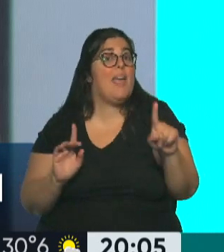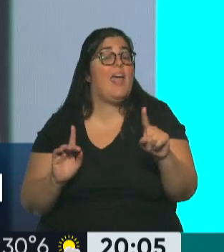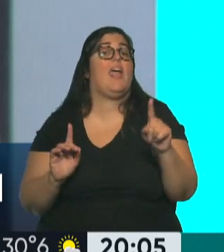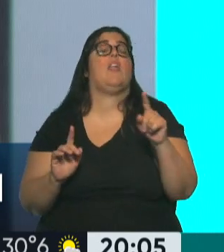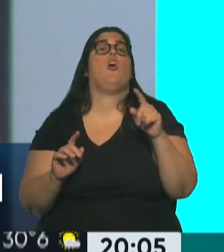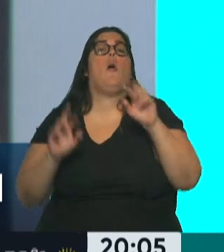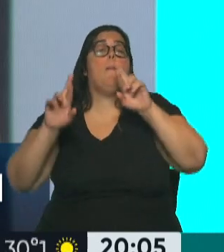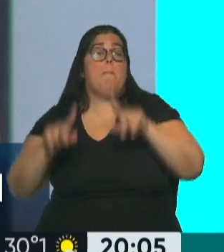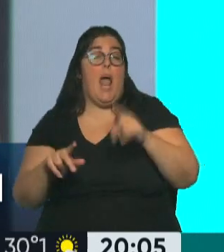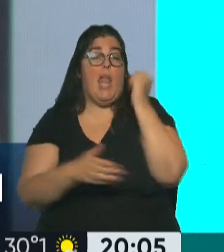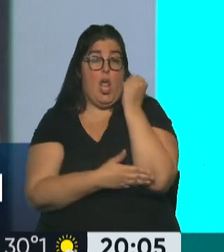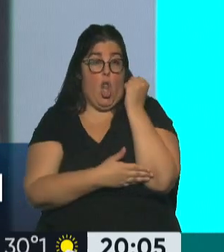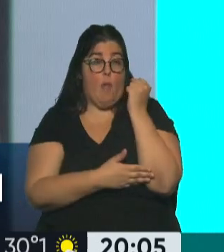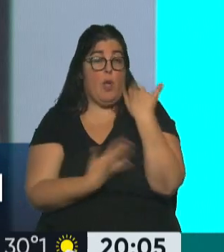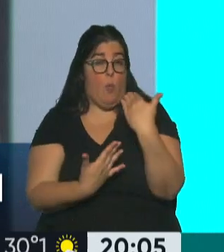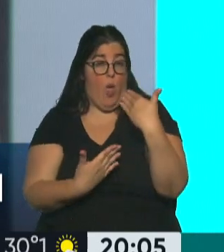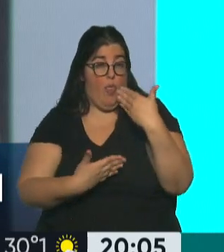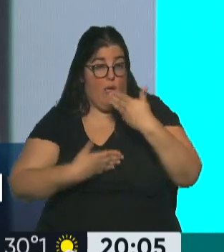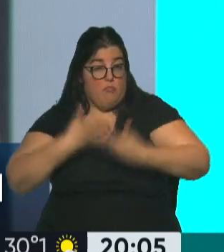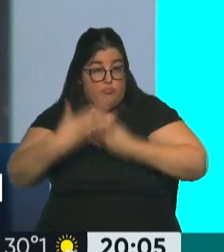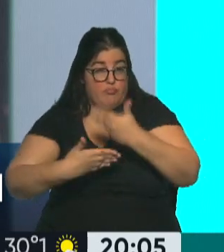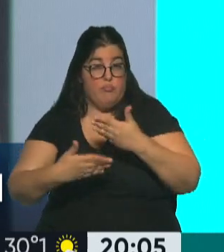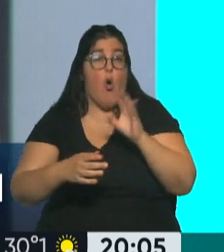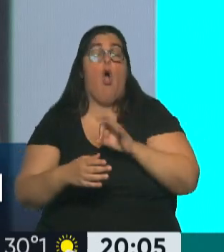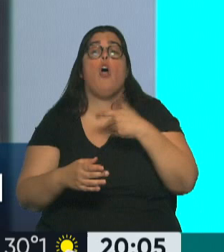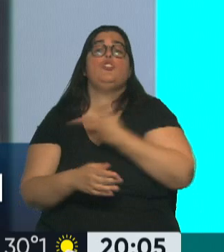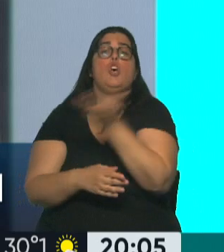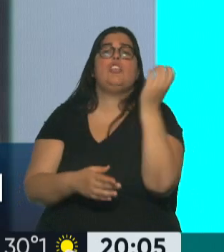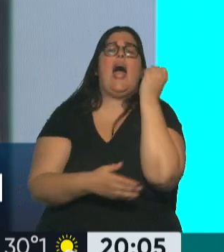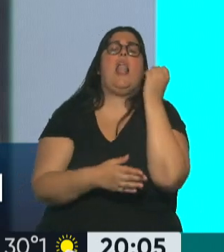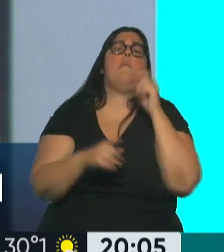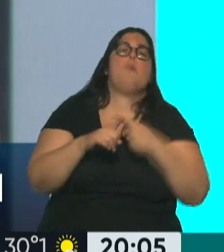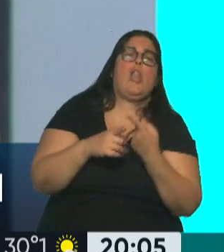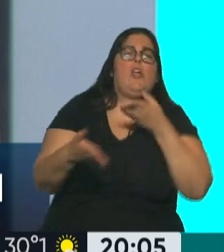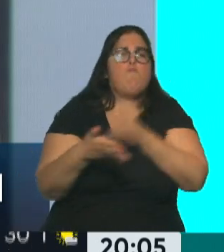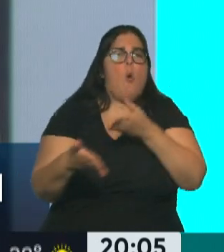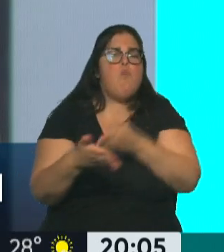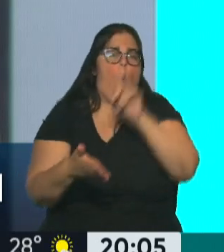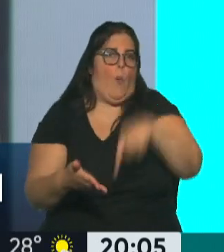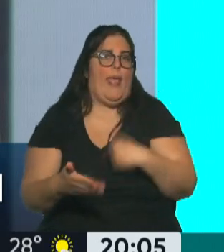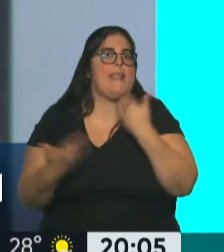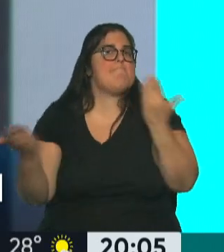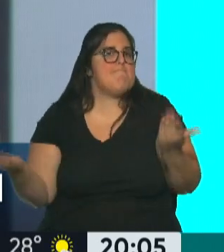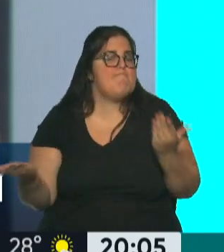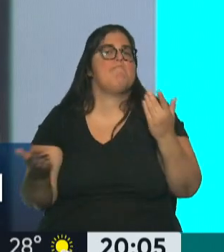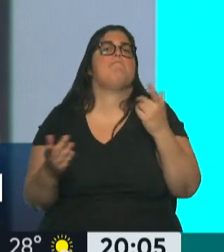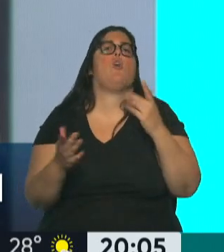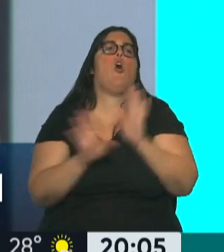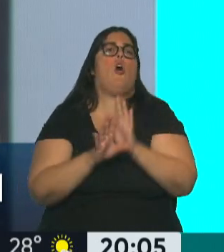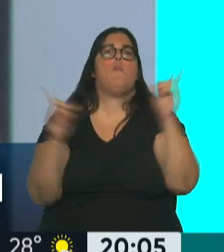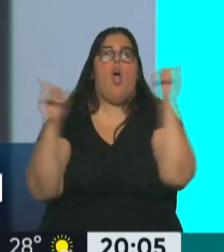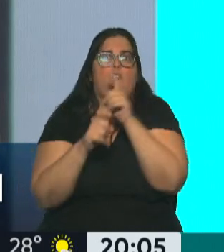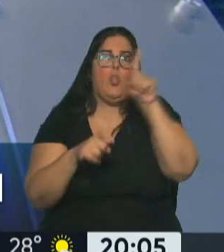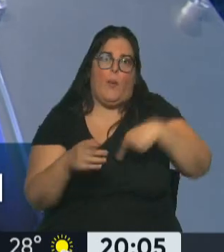va va a tener viabilidad de los desde lo social y político si esto del conflicto no va a ser un una trab un